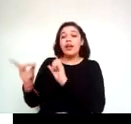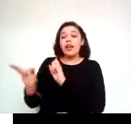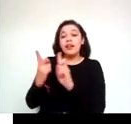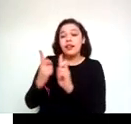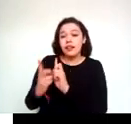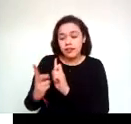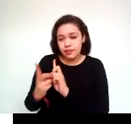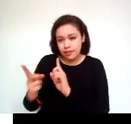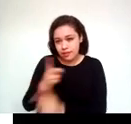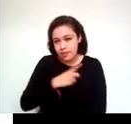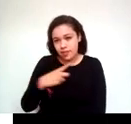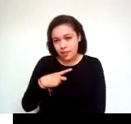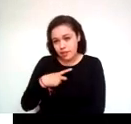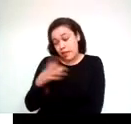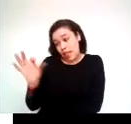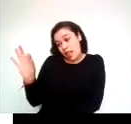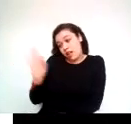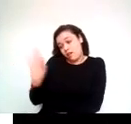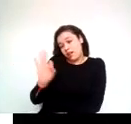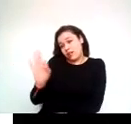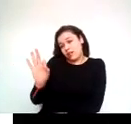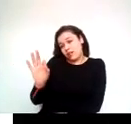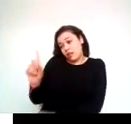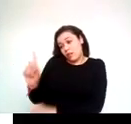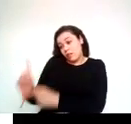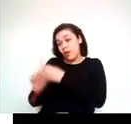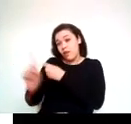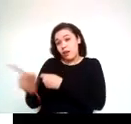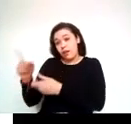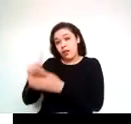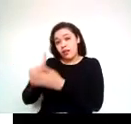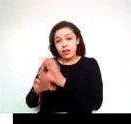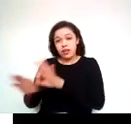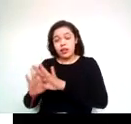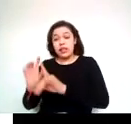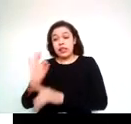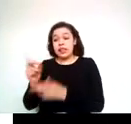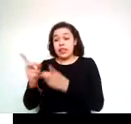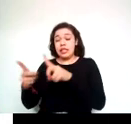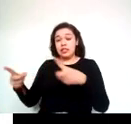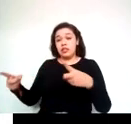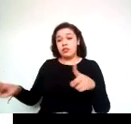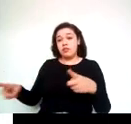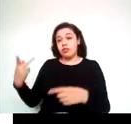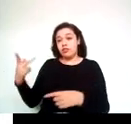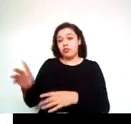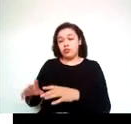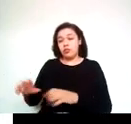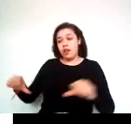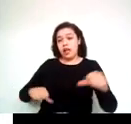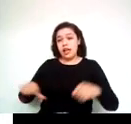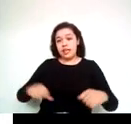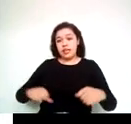ser el tema que puede afectar a los trabajadores dependiendo de cómo se esté desarrollando pues, esa actividad de